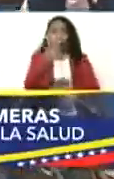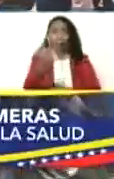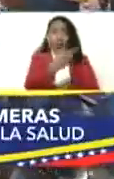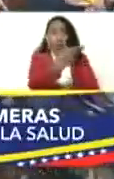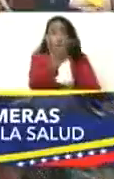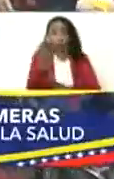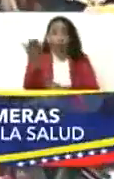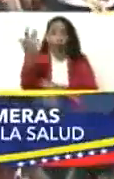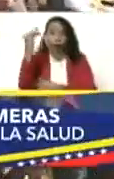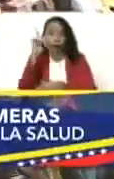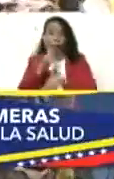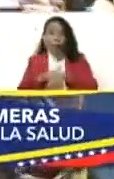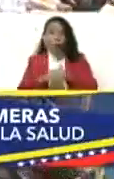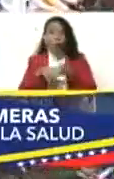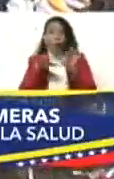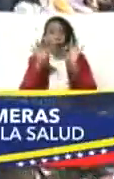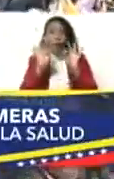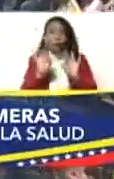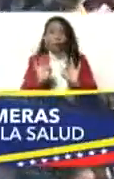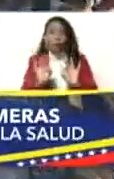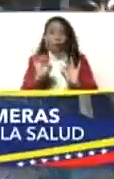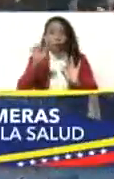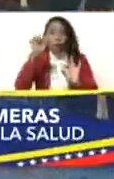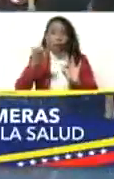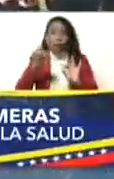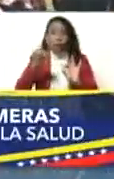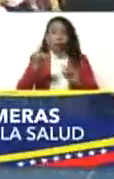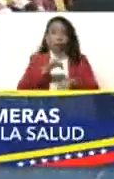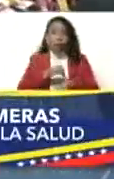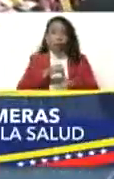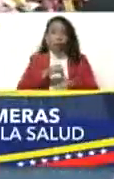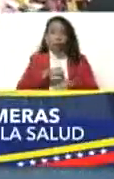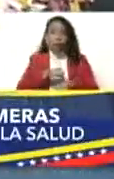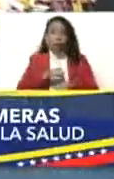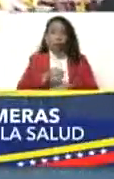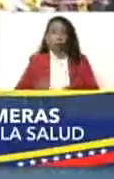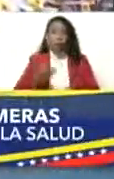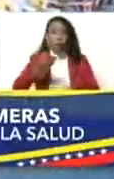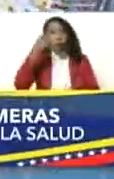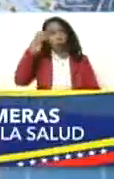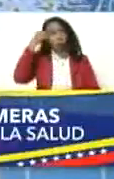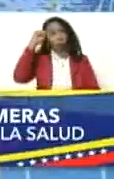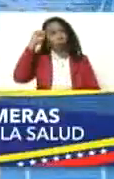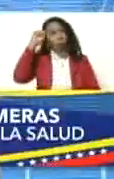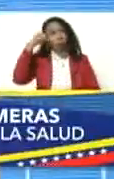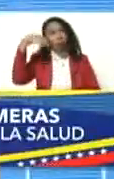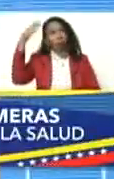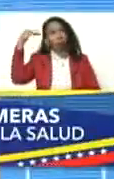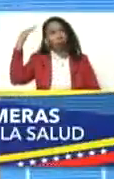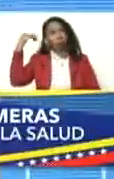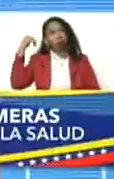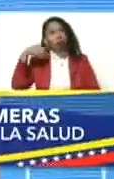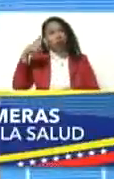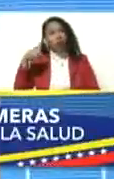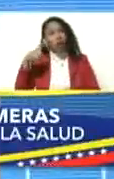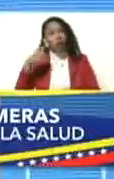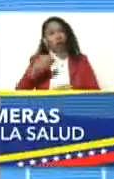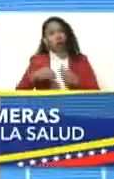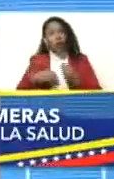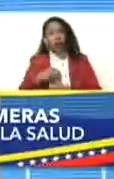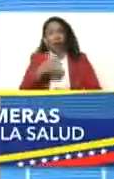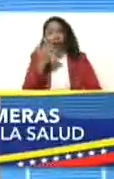tener momentos especiales y este es el momento para recordarlos. Aquellos que nos hicieron reír,